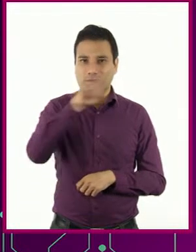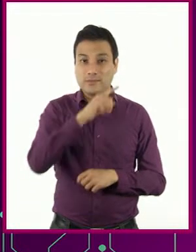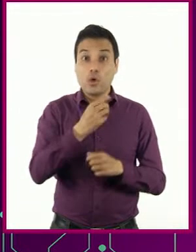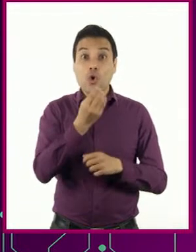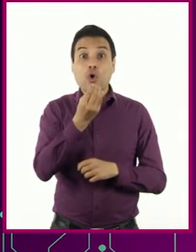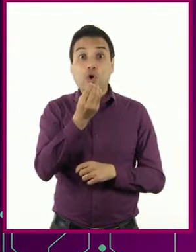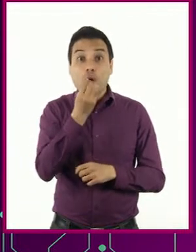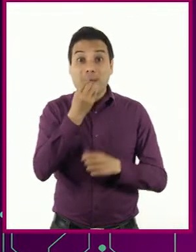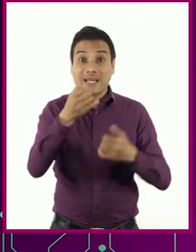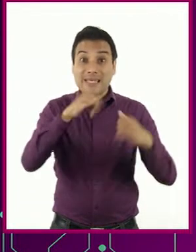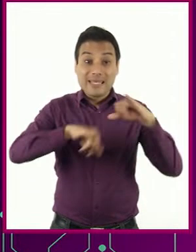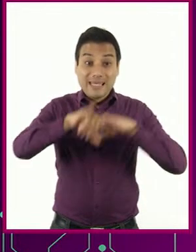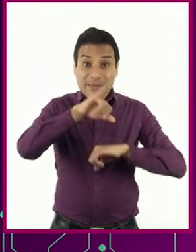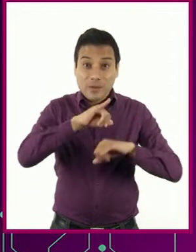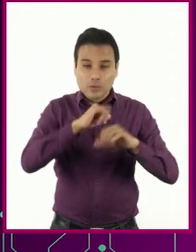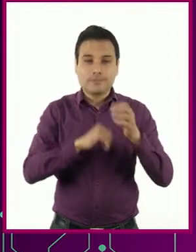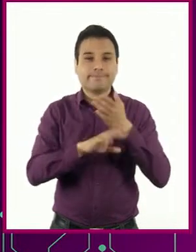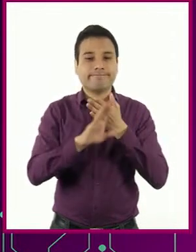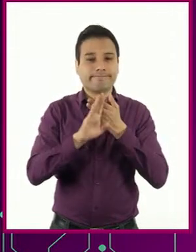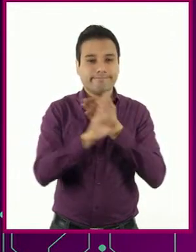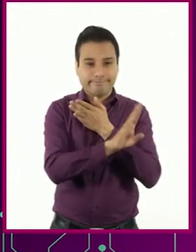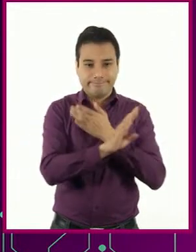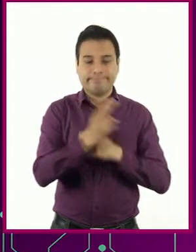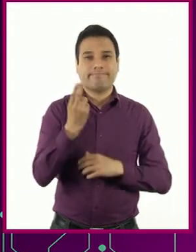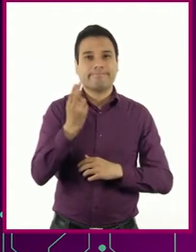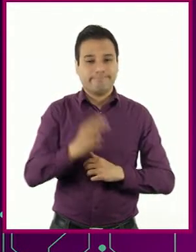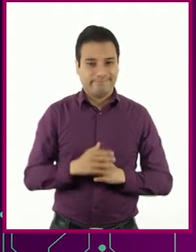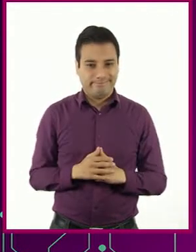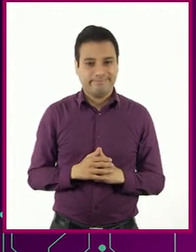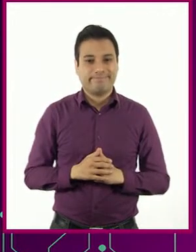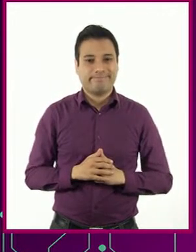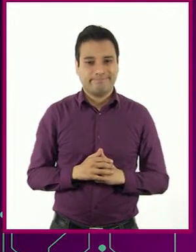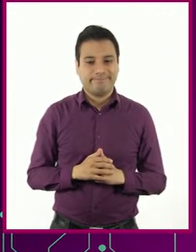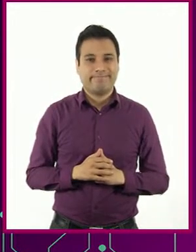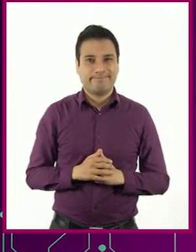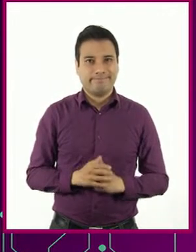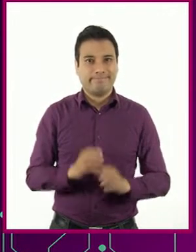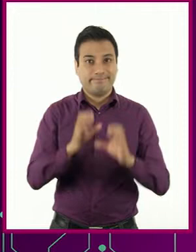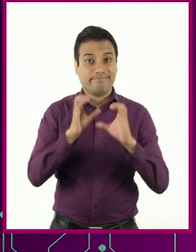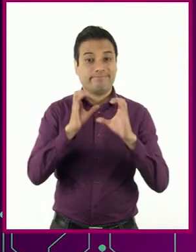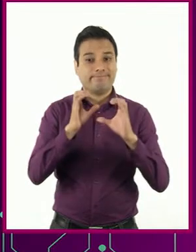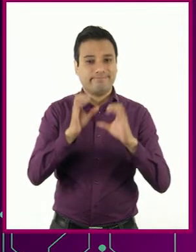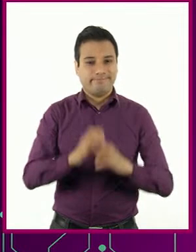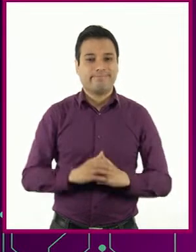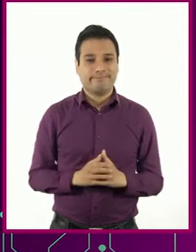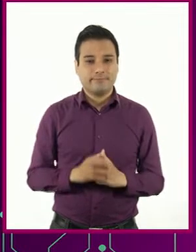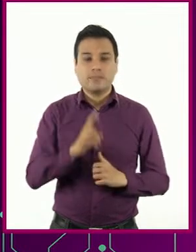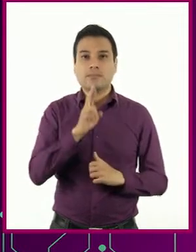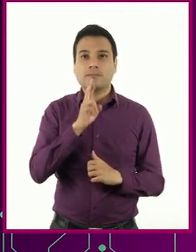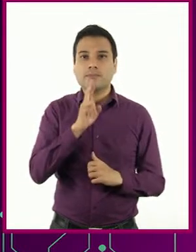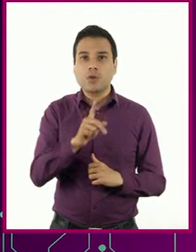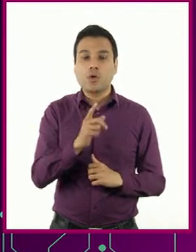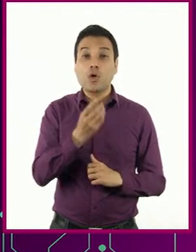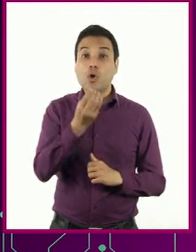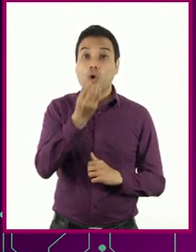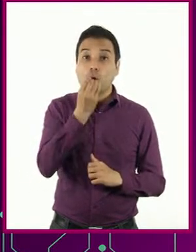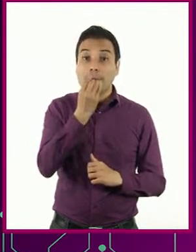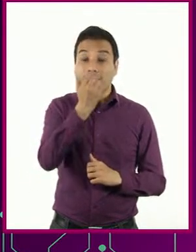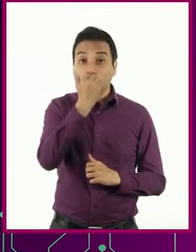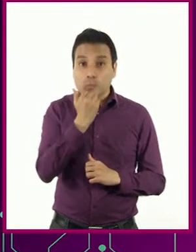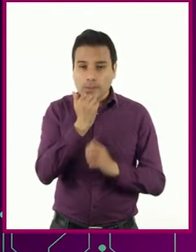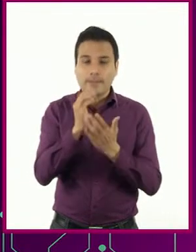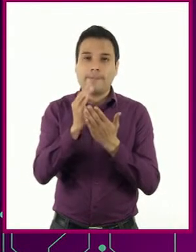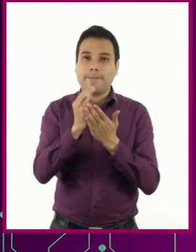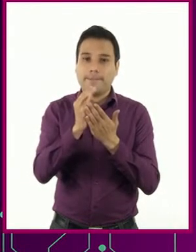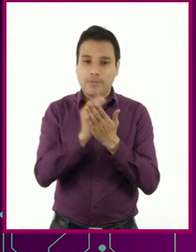alimentos procesados que tienen un alto contenido de colorantes y saborizantes artificiales y consumir una dieta baja en